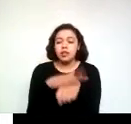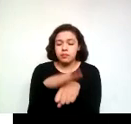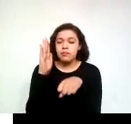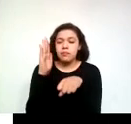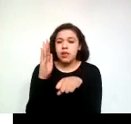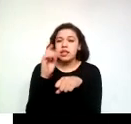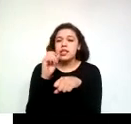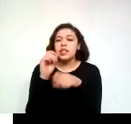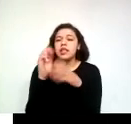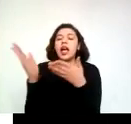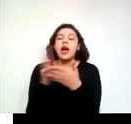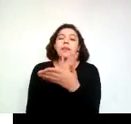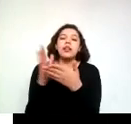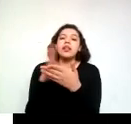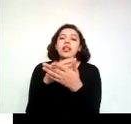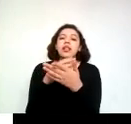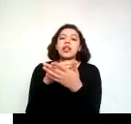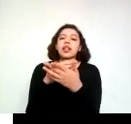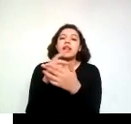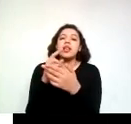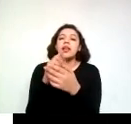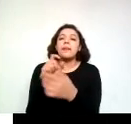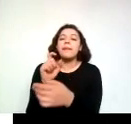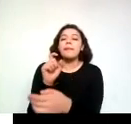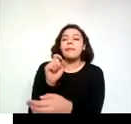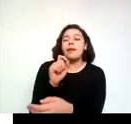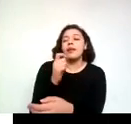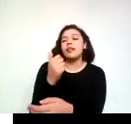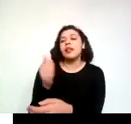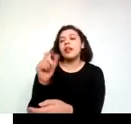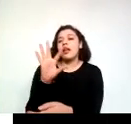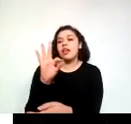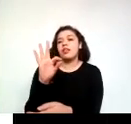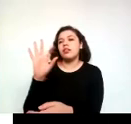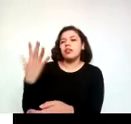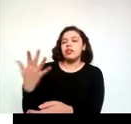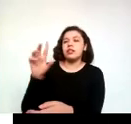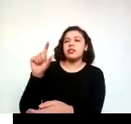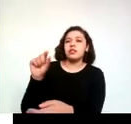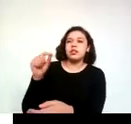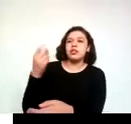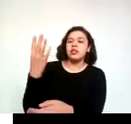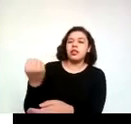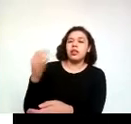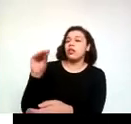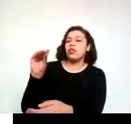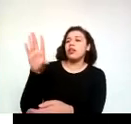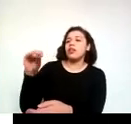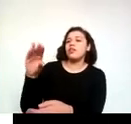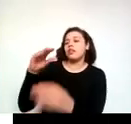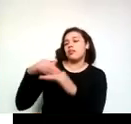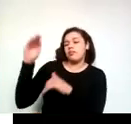en lugar de tener estos parámetros de 20, 20 a 45, 45 a 70, 70 a 90 y mayor de 90,